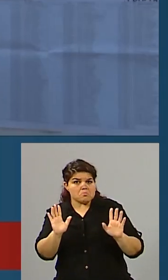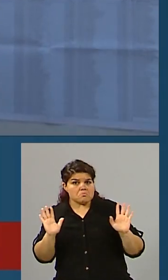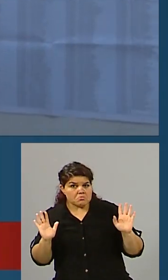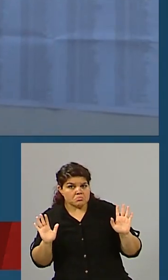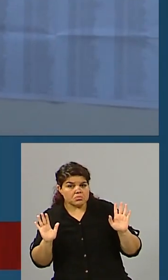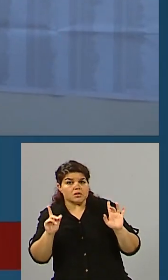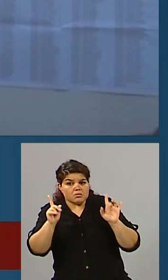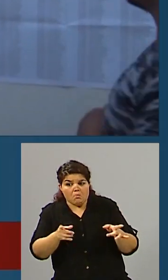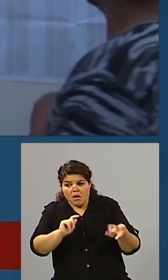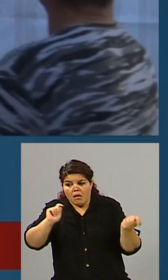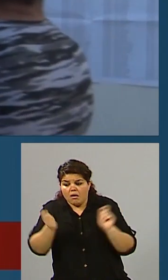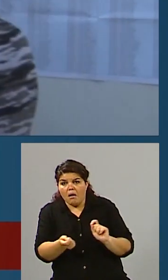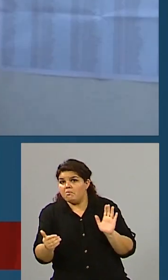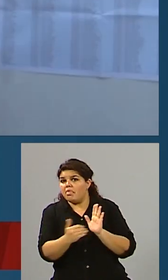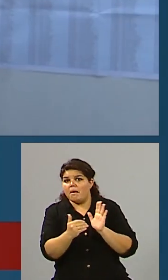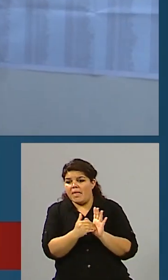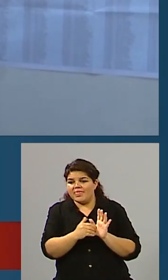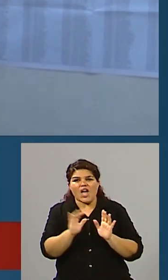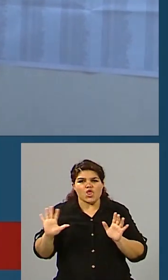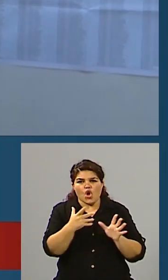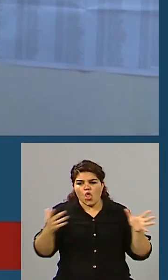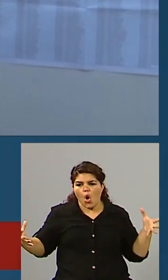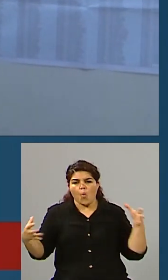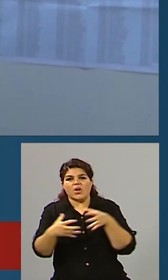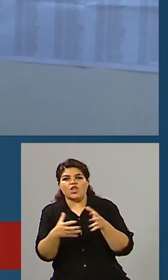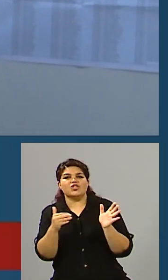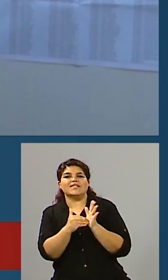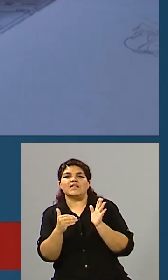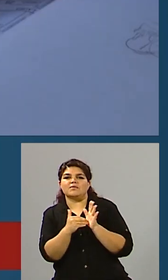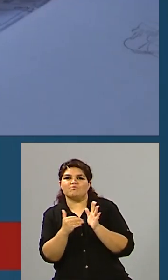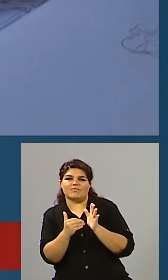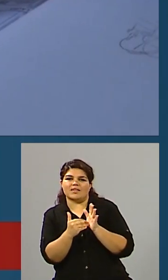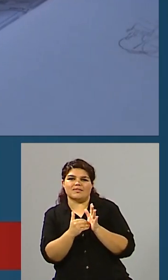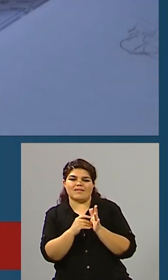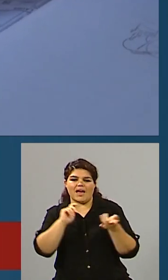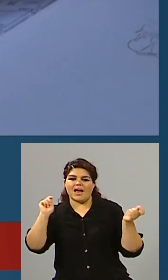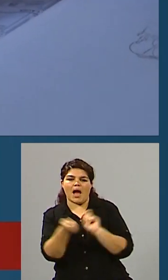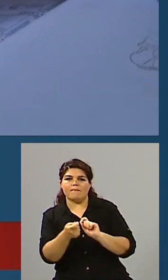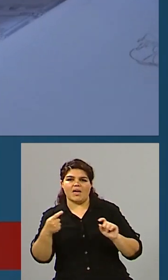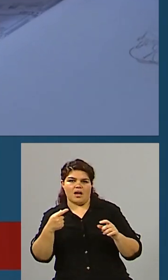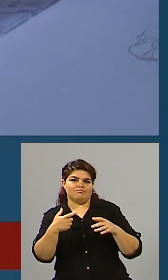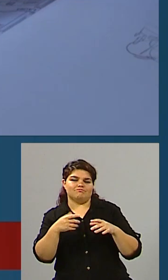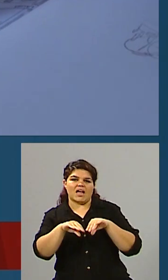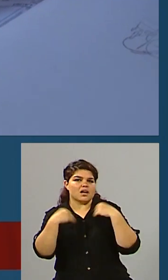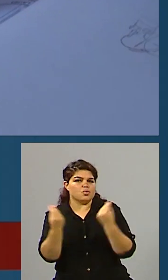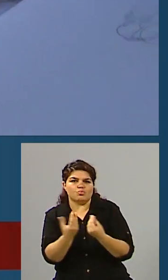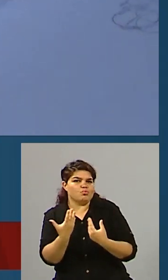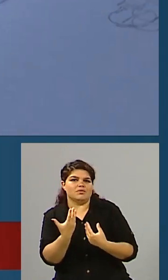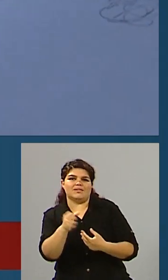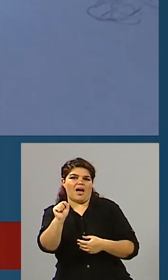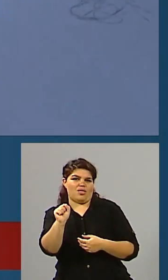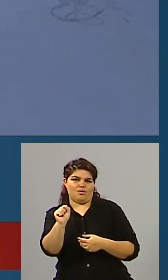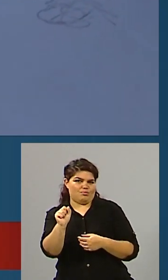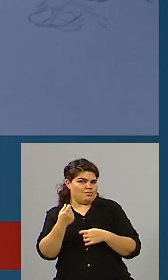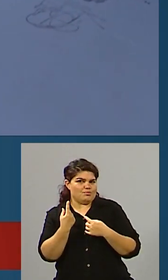teñido todo de este violeta de la Libertad Avanza. Entonces, nada, me parece que es